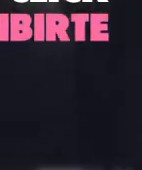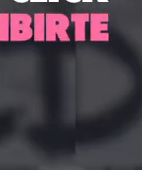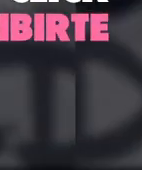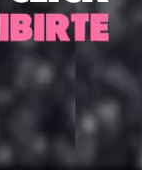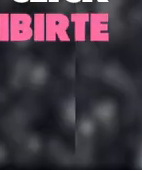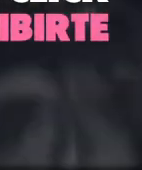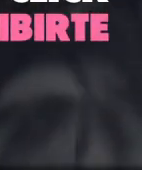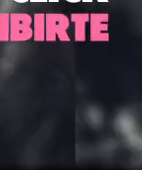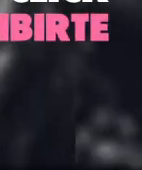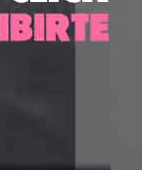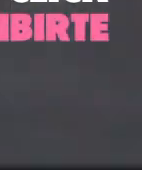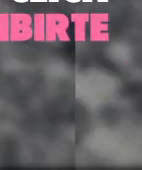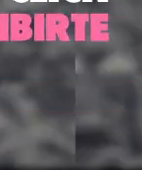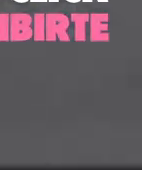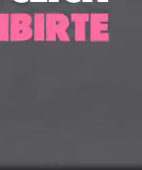atrás